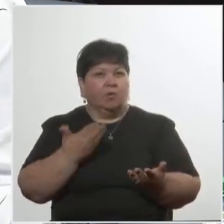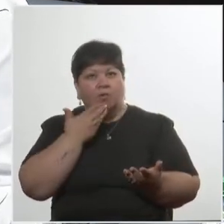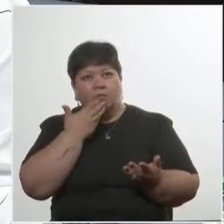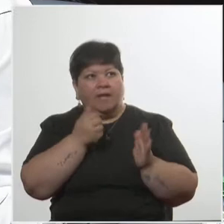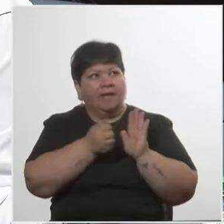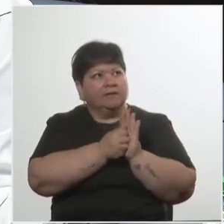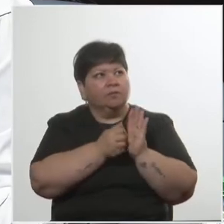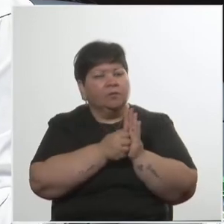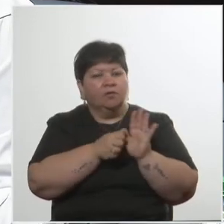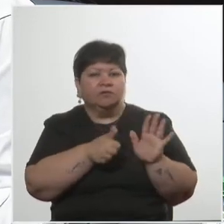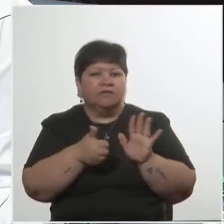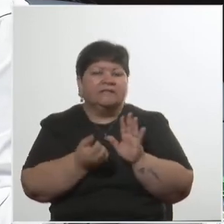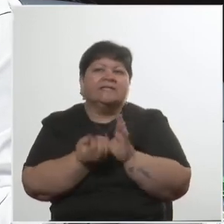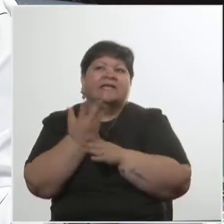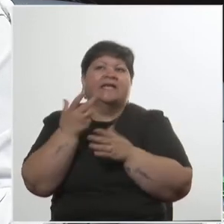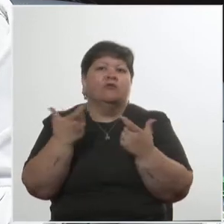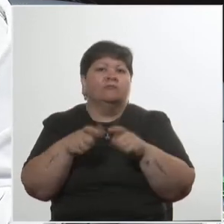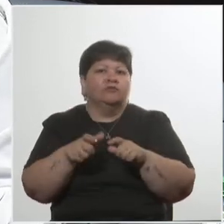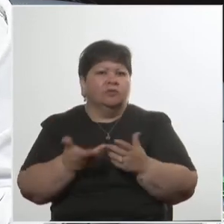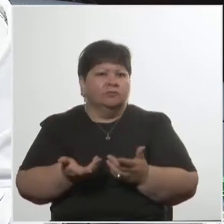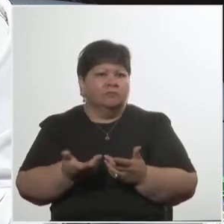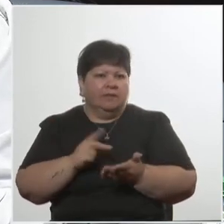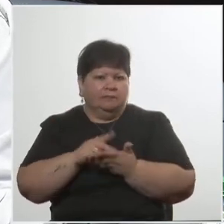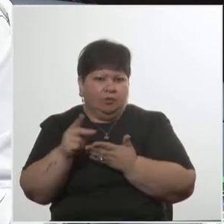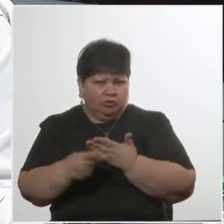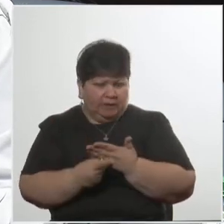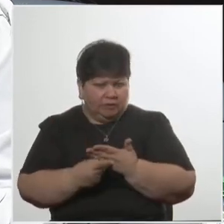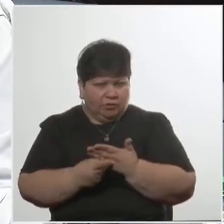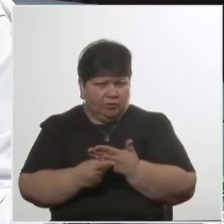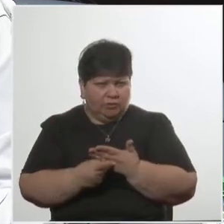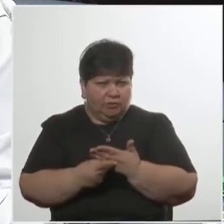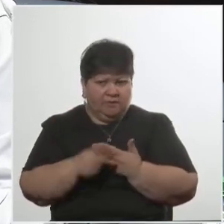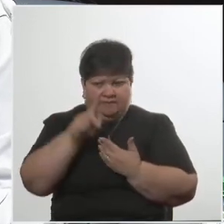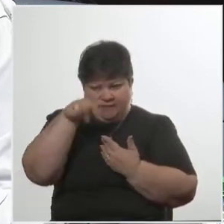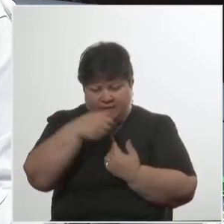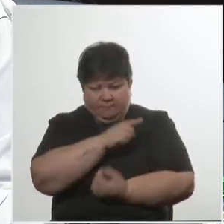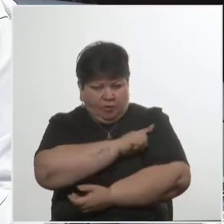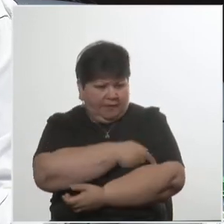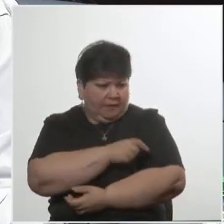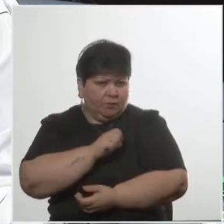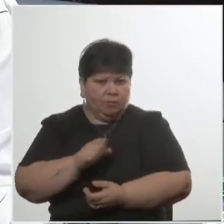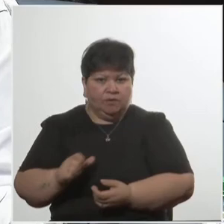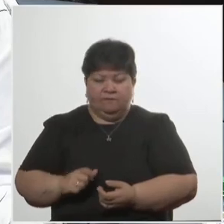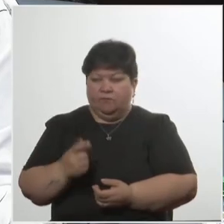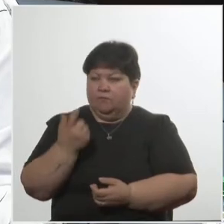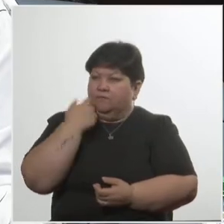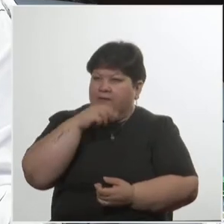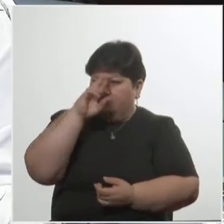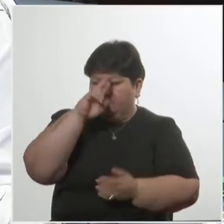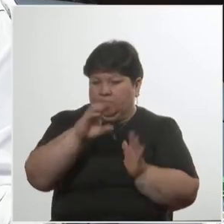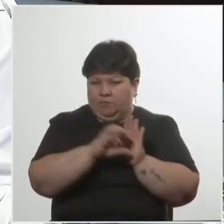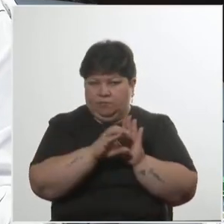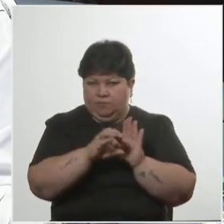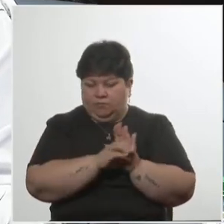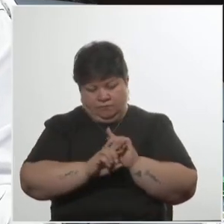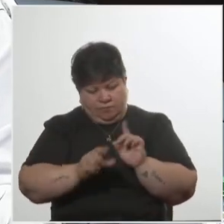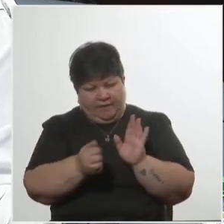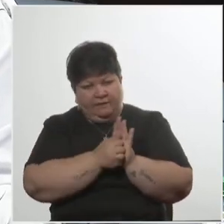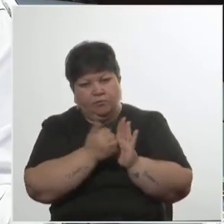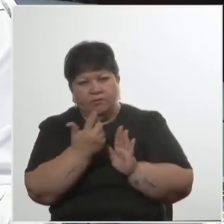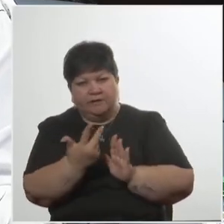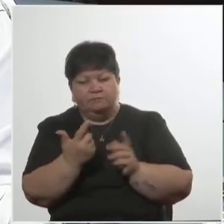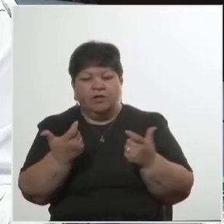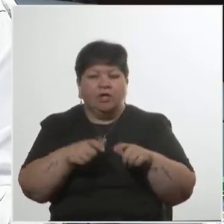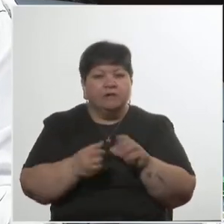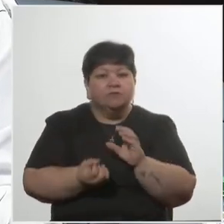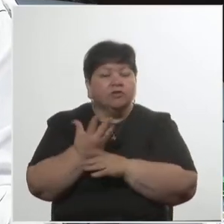es el correcto porque se crea una comisión el proyecto no tenía dudas que el proyecto que vino el poder ejecutivo era inconstitucional el artículo tres porque se creaba